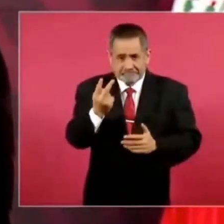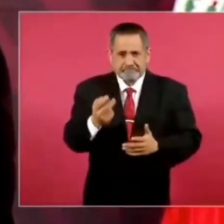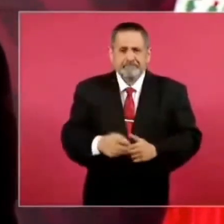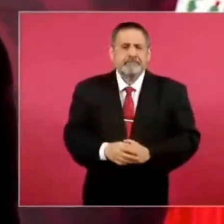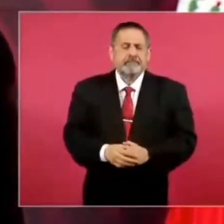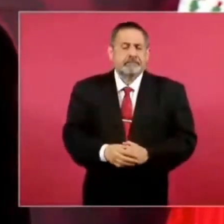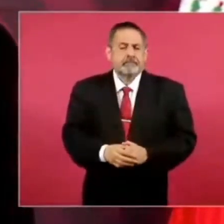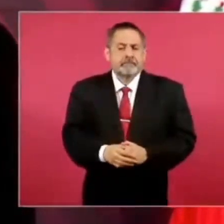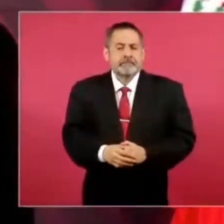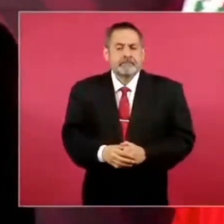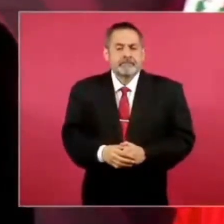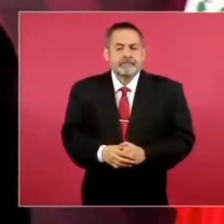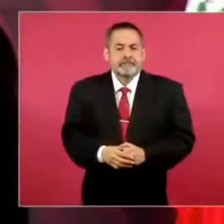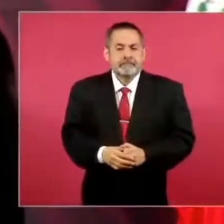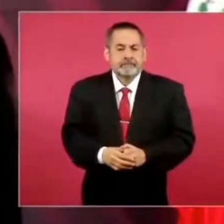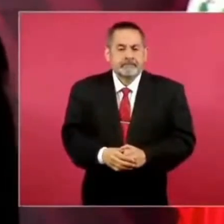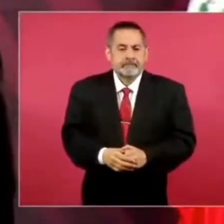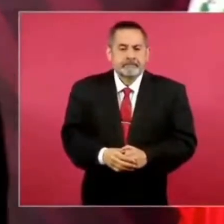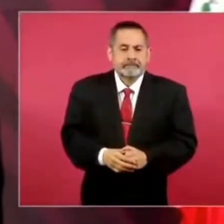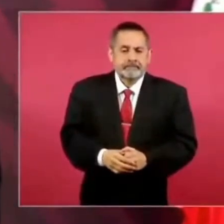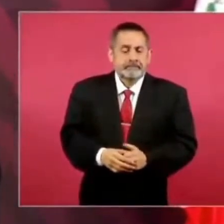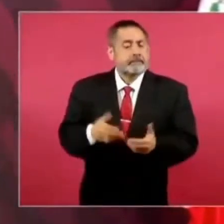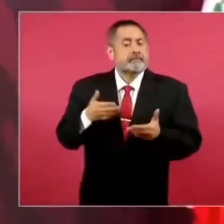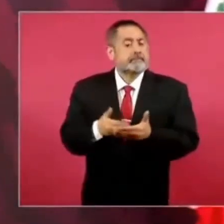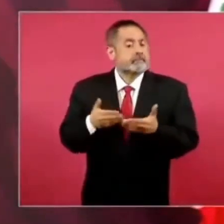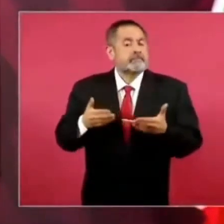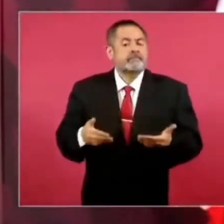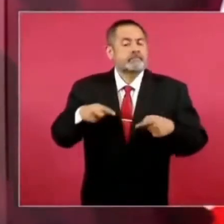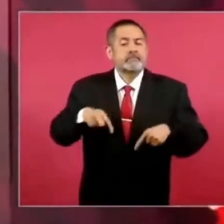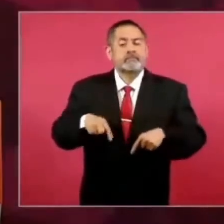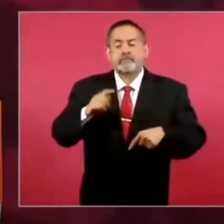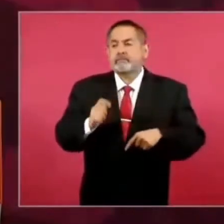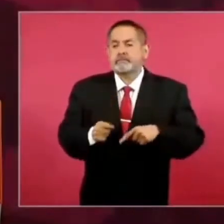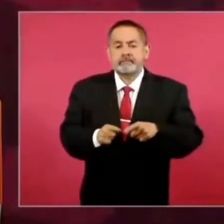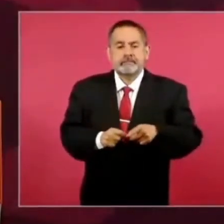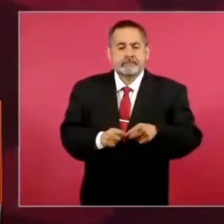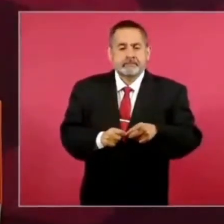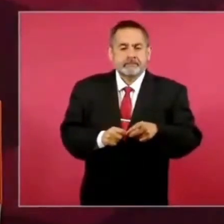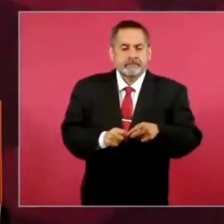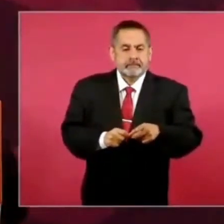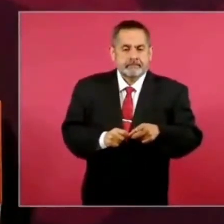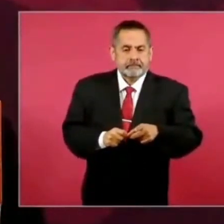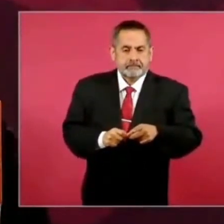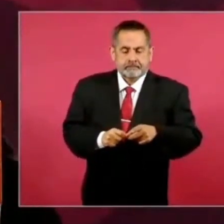Y ahora, con la llegada del